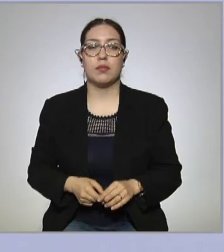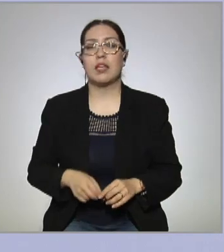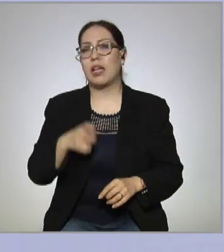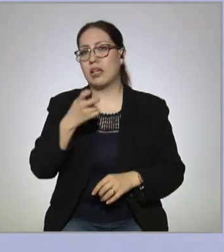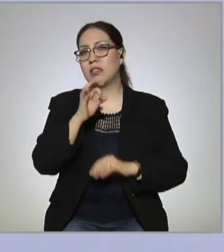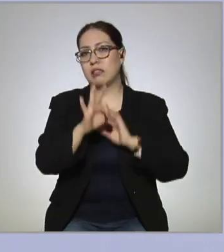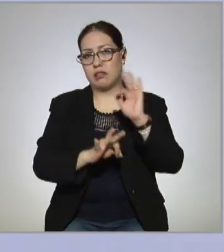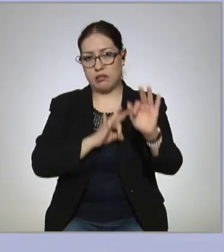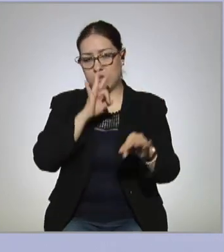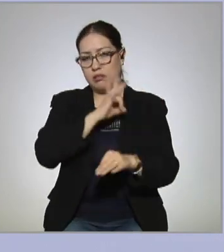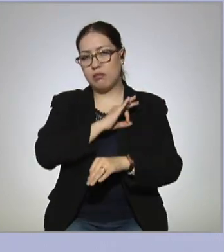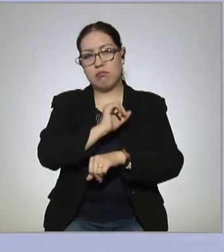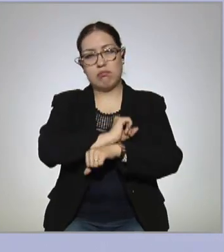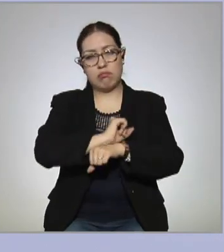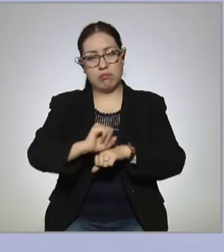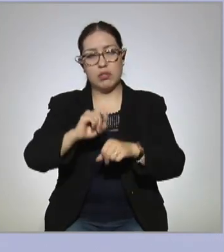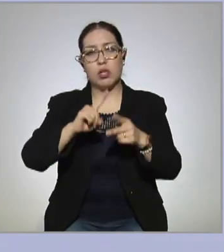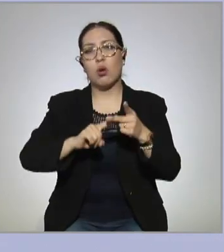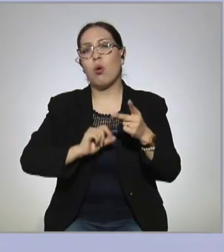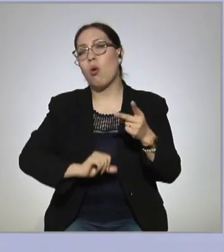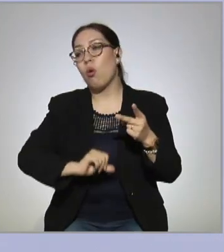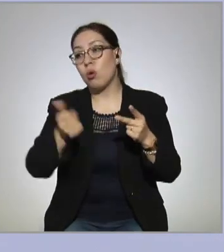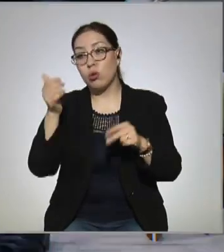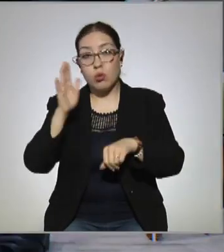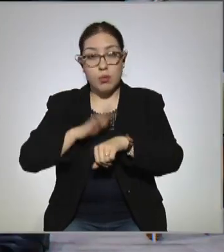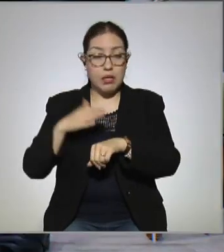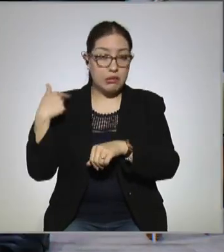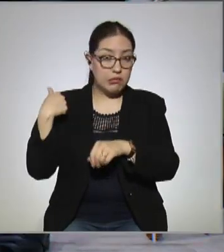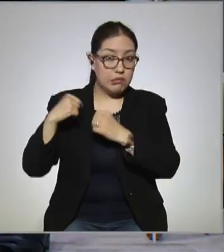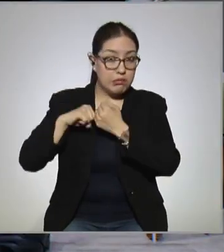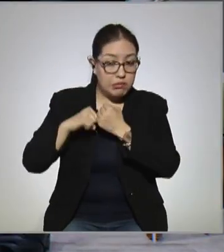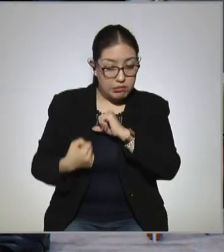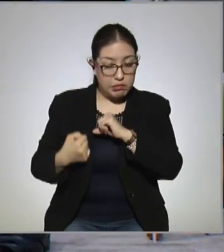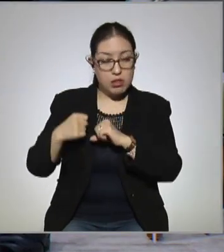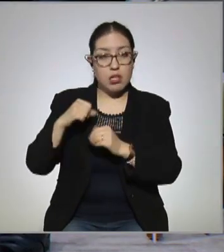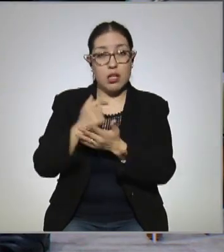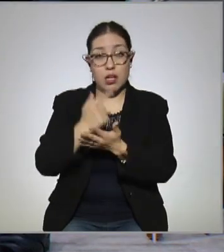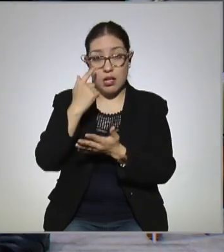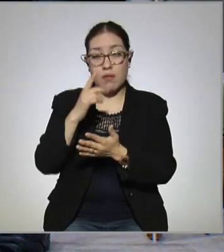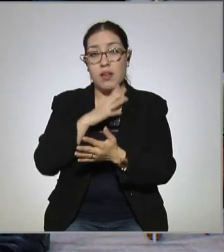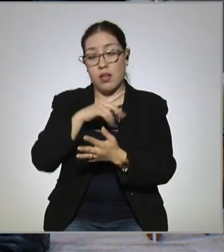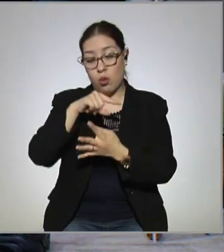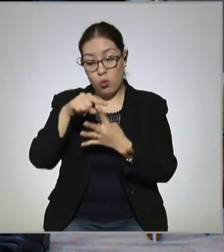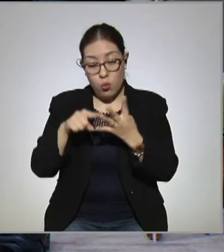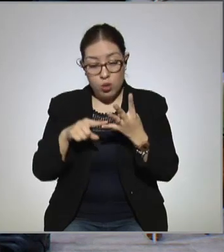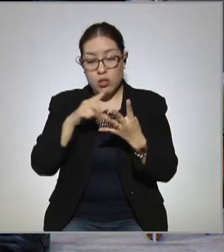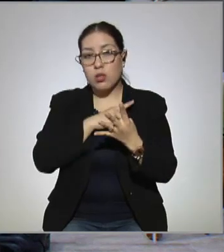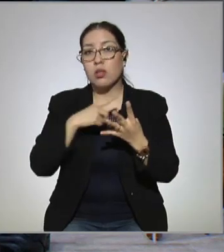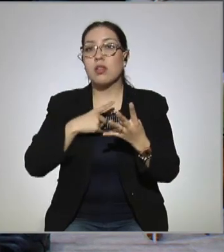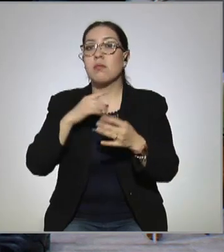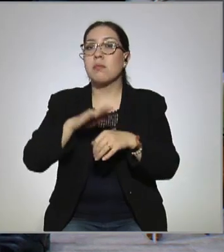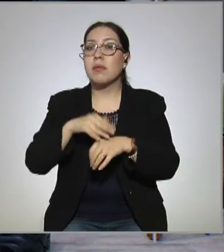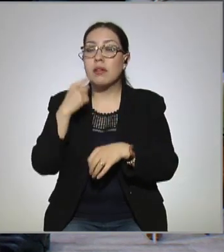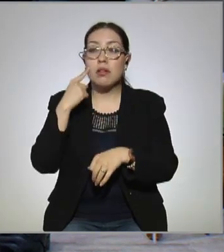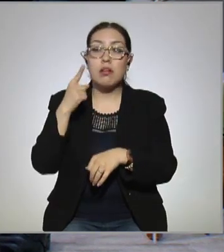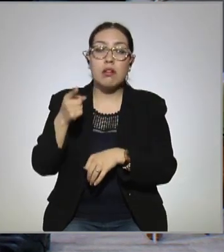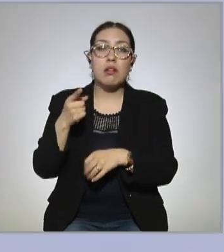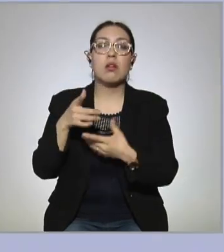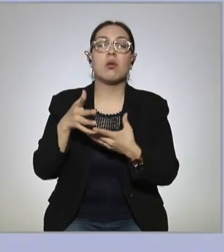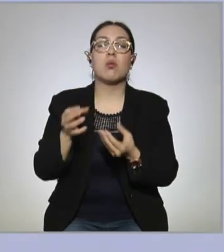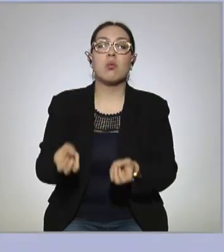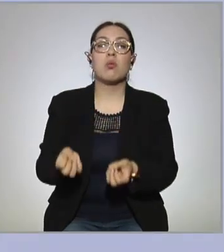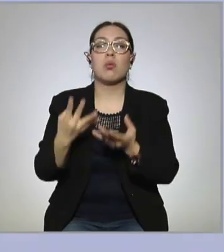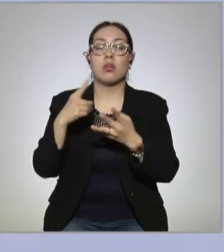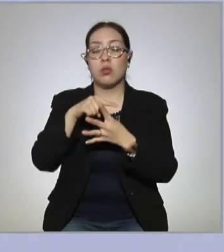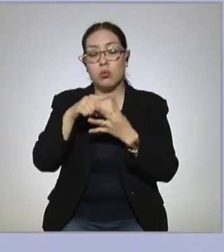conservador. O las lesiones que ya son lesiones completas. Y hay que tomar en cuenta que como son 4 tendones, tenemos que tener también en cuenta cuántos tendones están lesionados